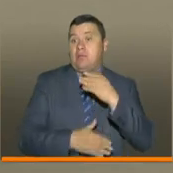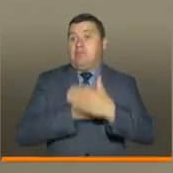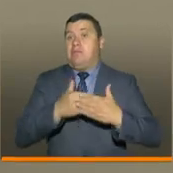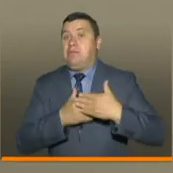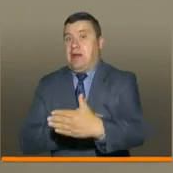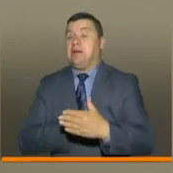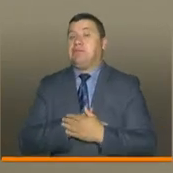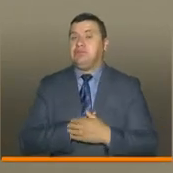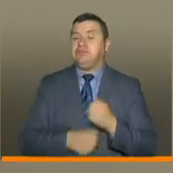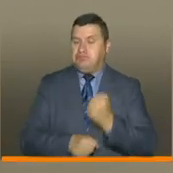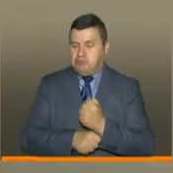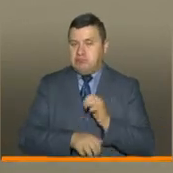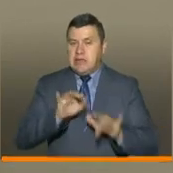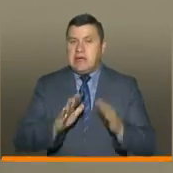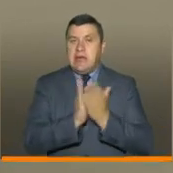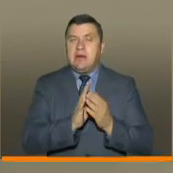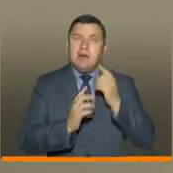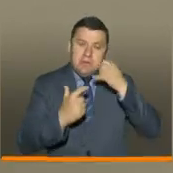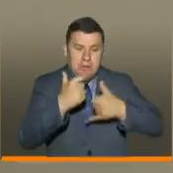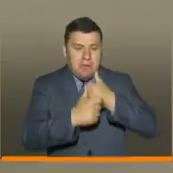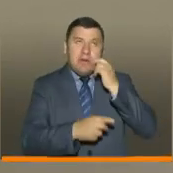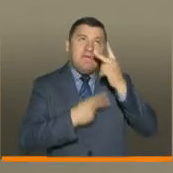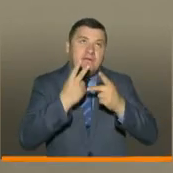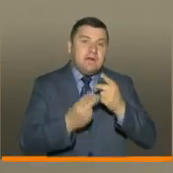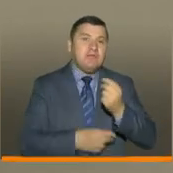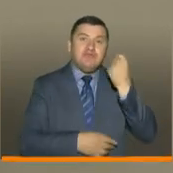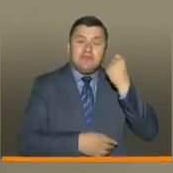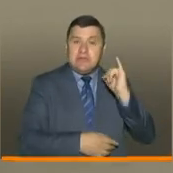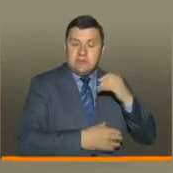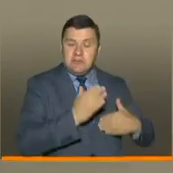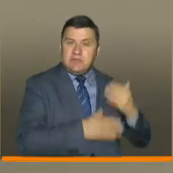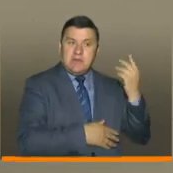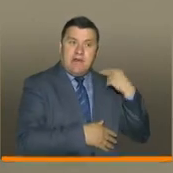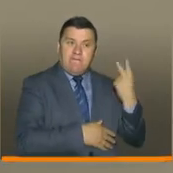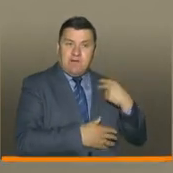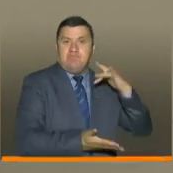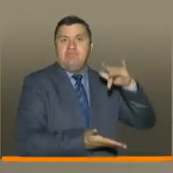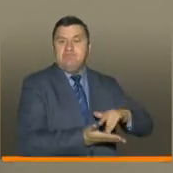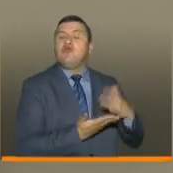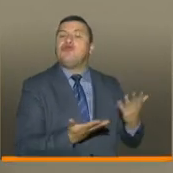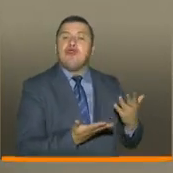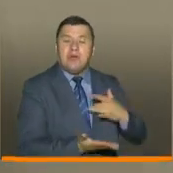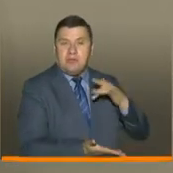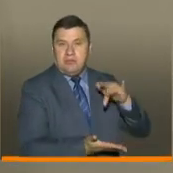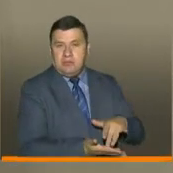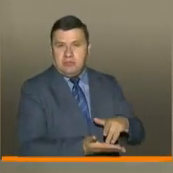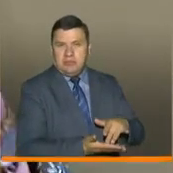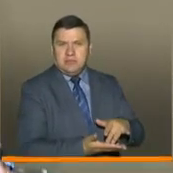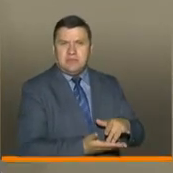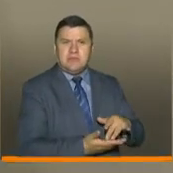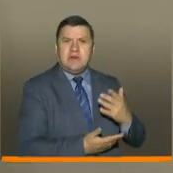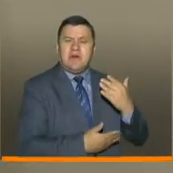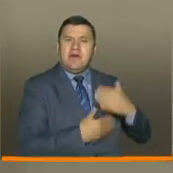Seguimos trabajando con los secretarios y visitando cada rincón del país. El fin de semana pasado, particularmente el viernes, estábamos, presidente, en grados,